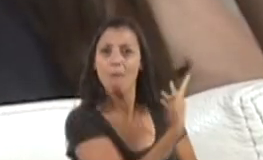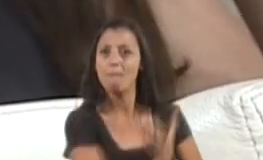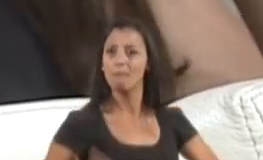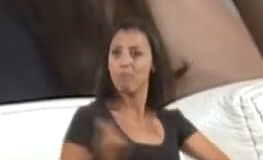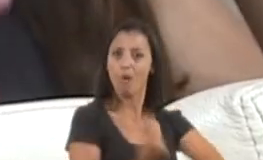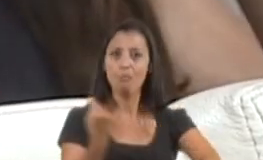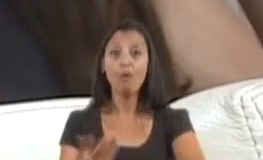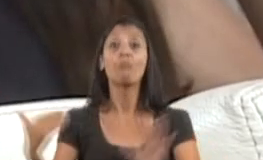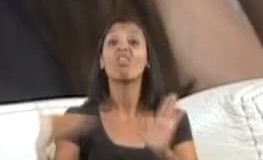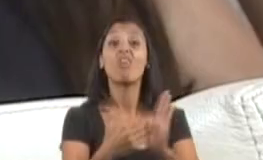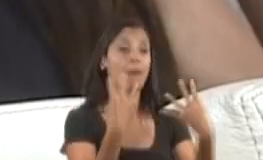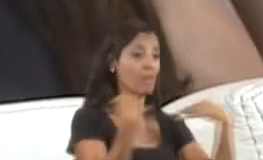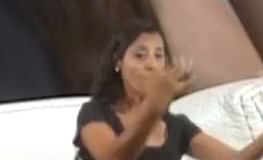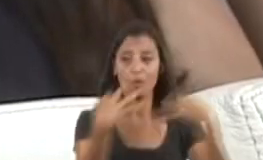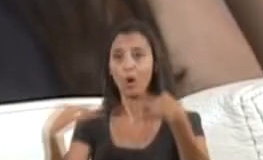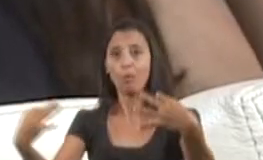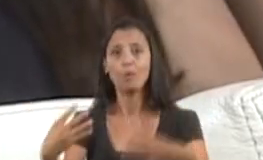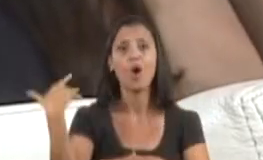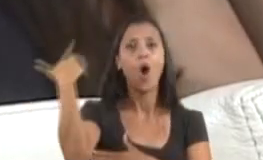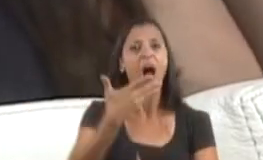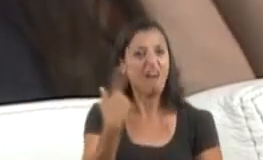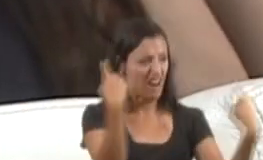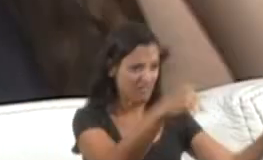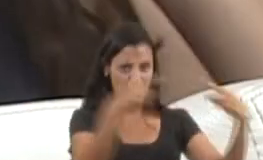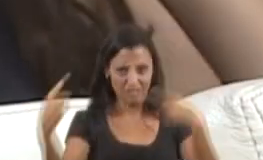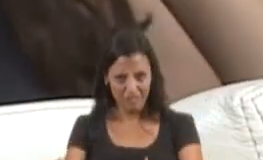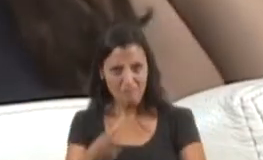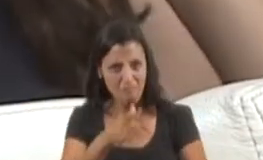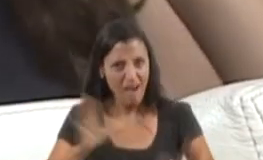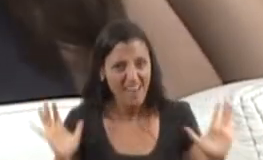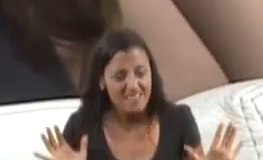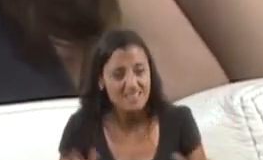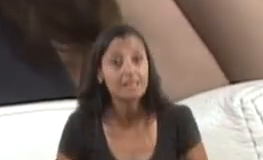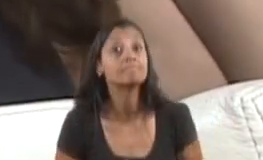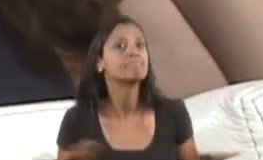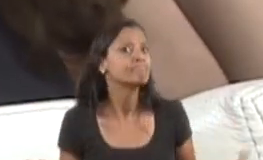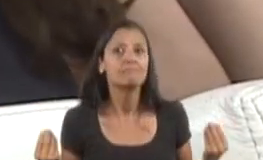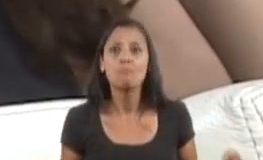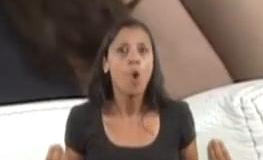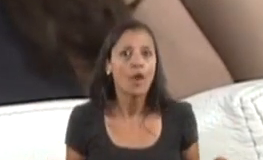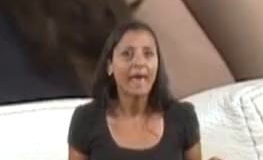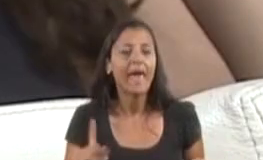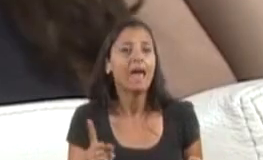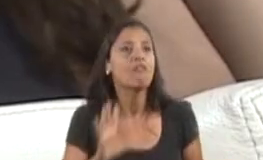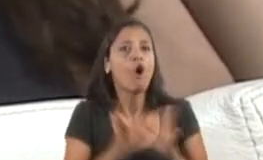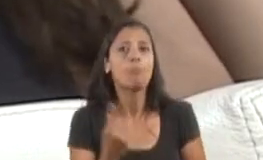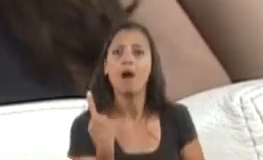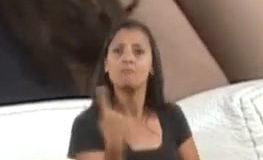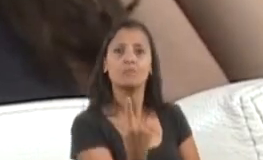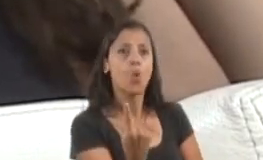cada público, y en todo caso, ¿por qué no puede constituirse uno solo?